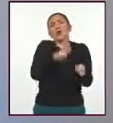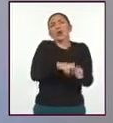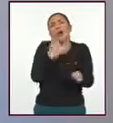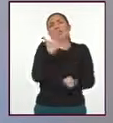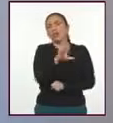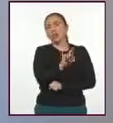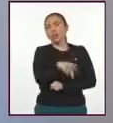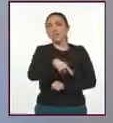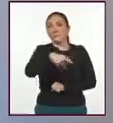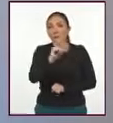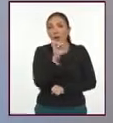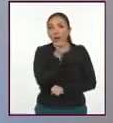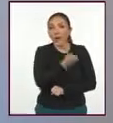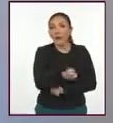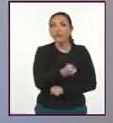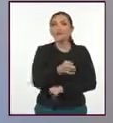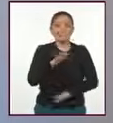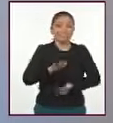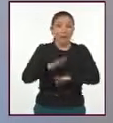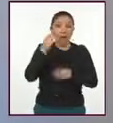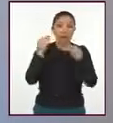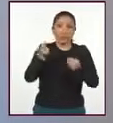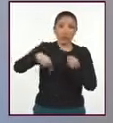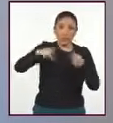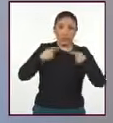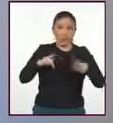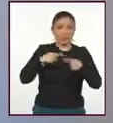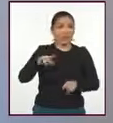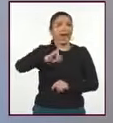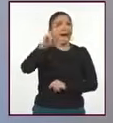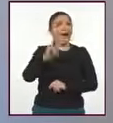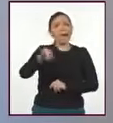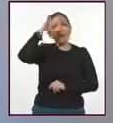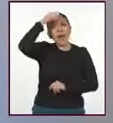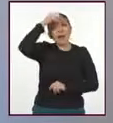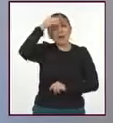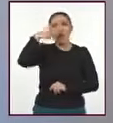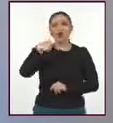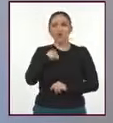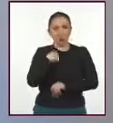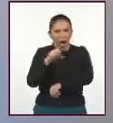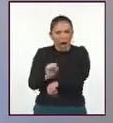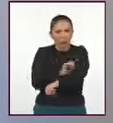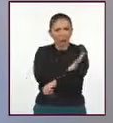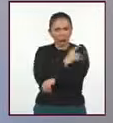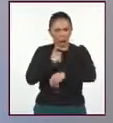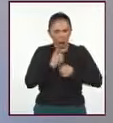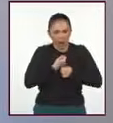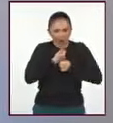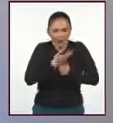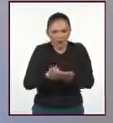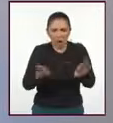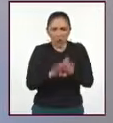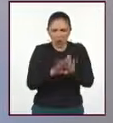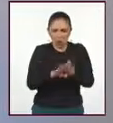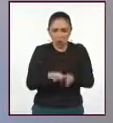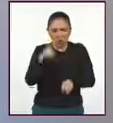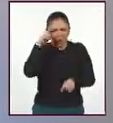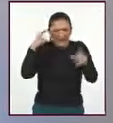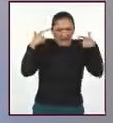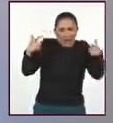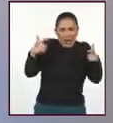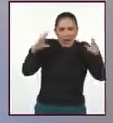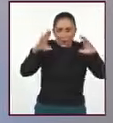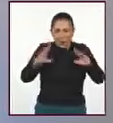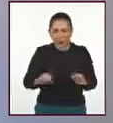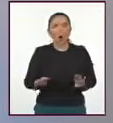sin embargo, a la mayoría nunca nos enseñaron, oye, ¿cómo tienes que expresar tus emociones? ¿Cómo puedes regularlas? Y sin embargo, cuando